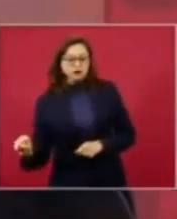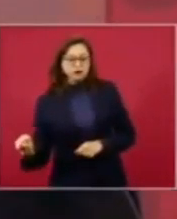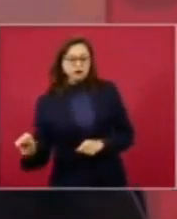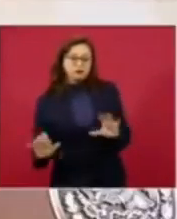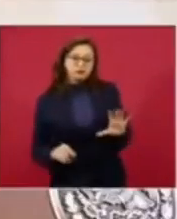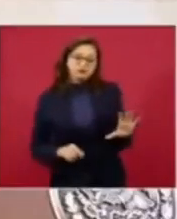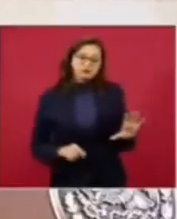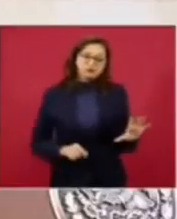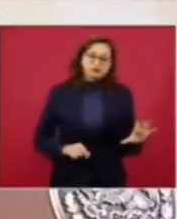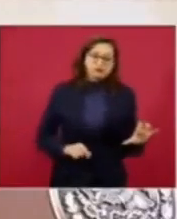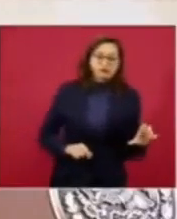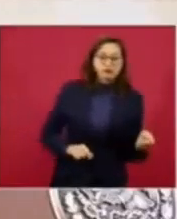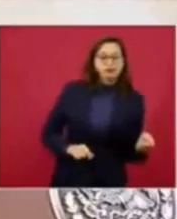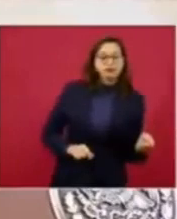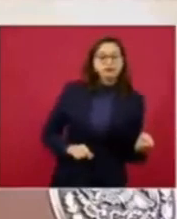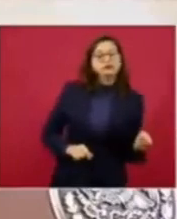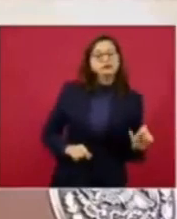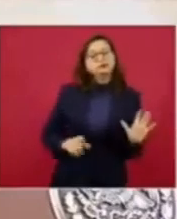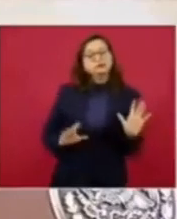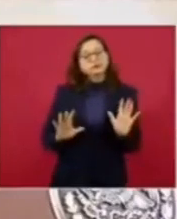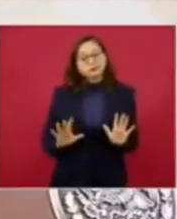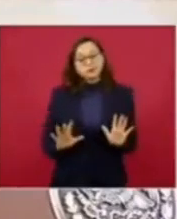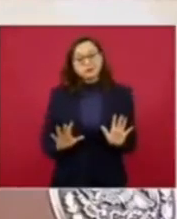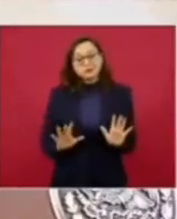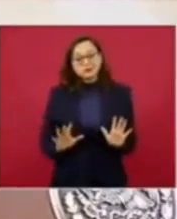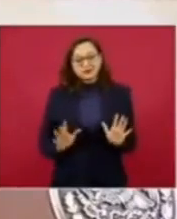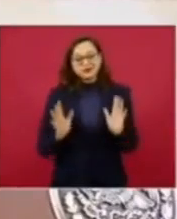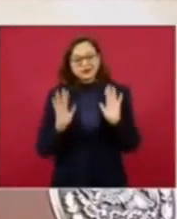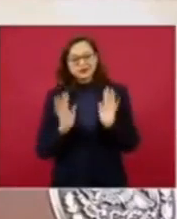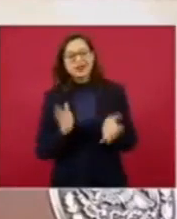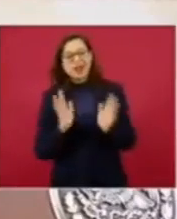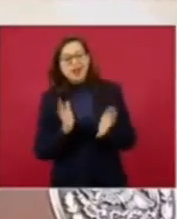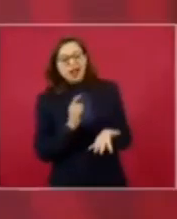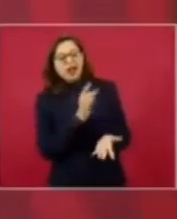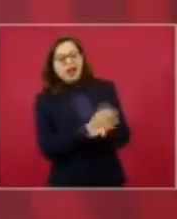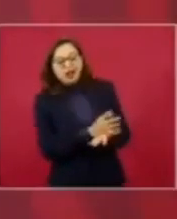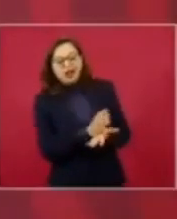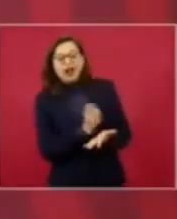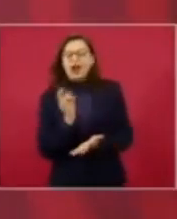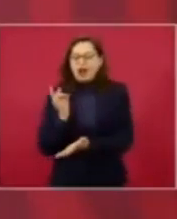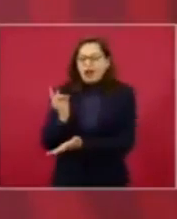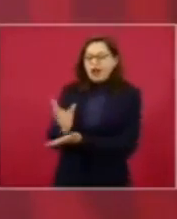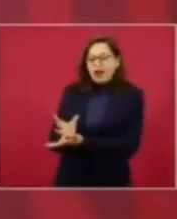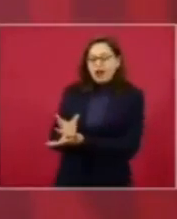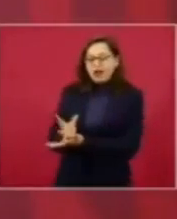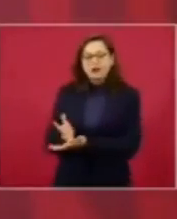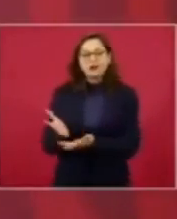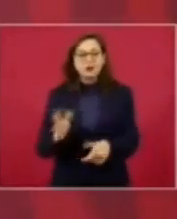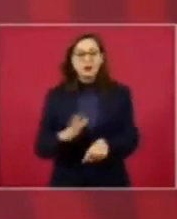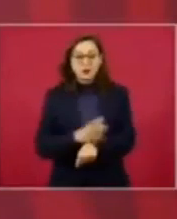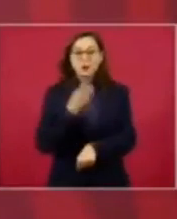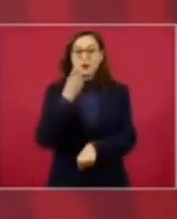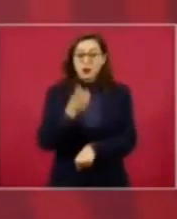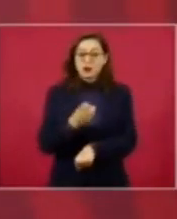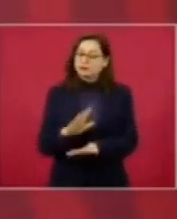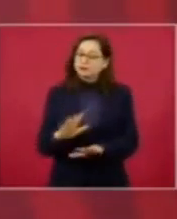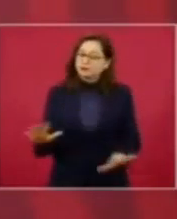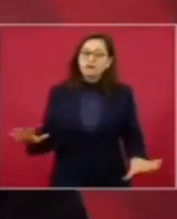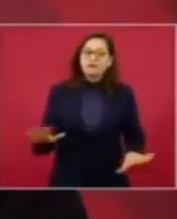pero es algo muy profundo. Por eso hablamos de transformación. No es más de lo mismo,